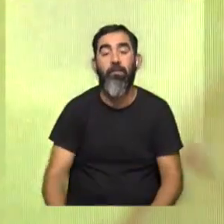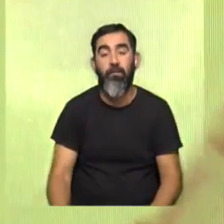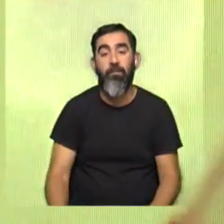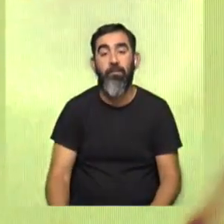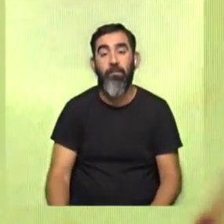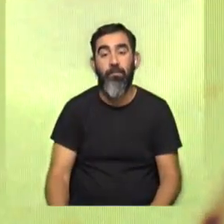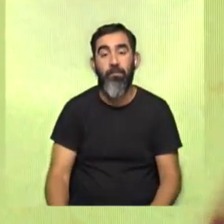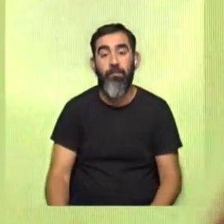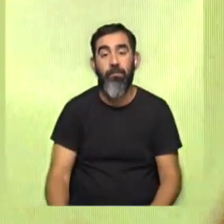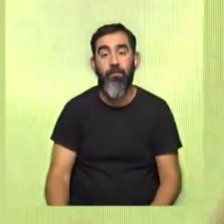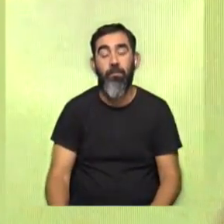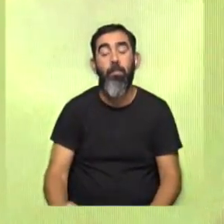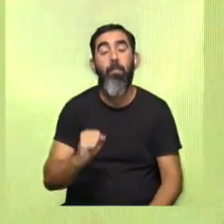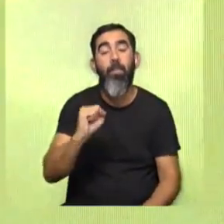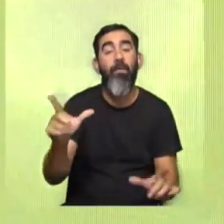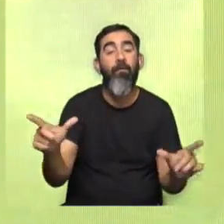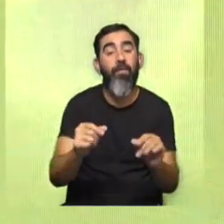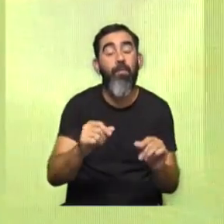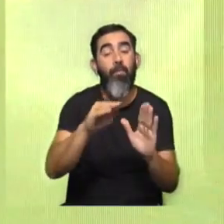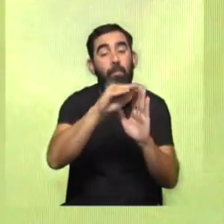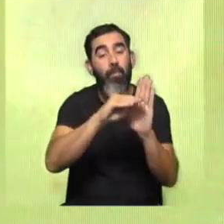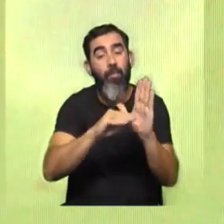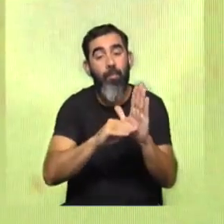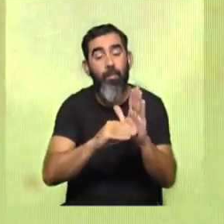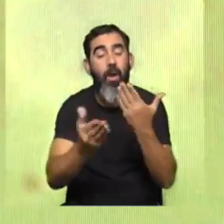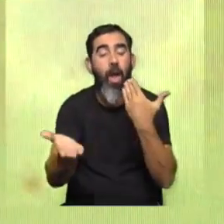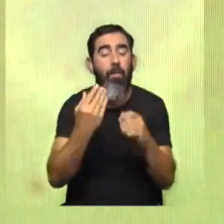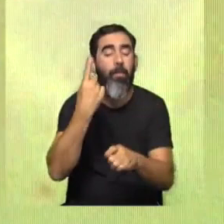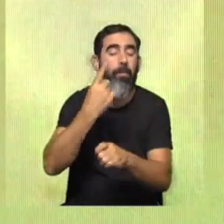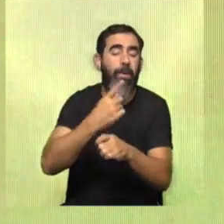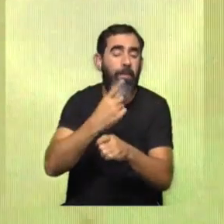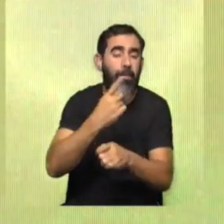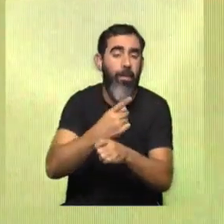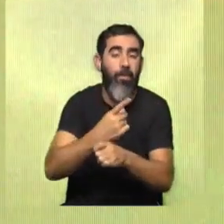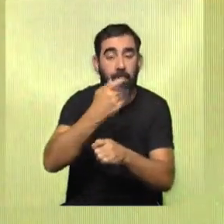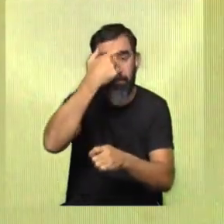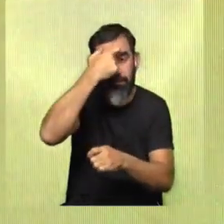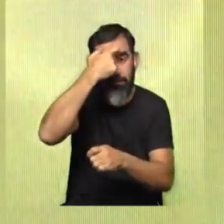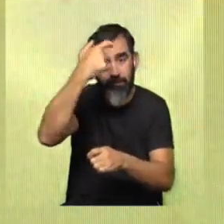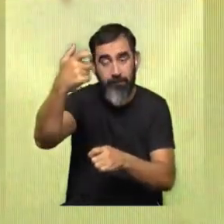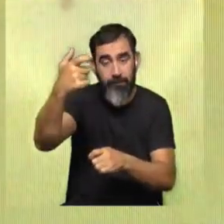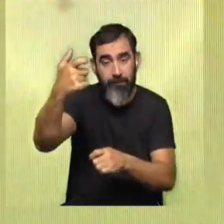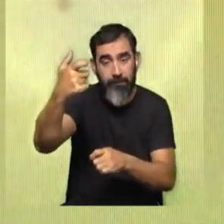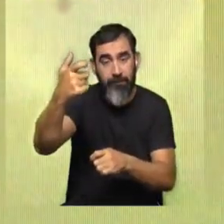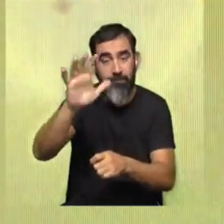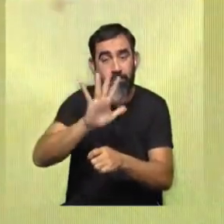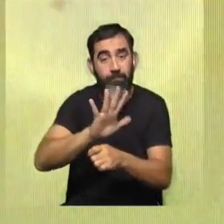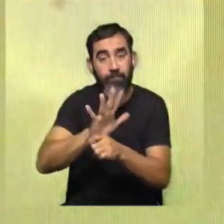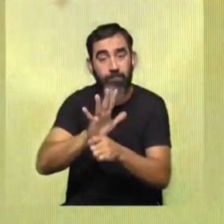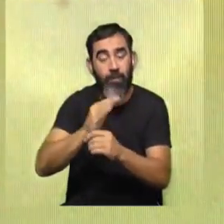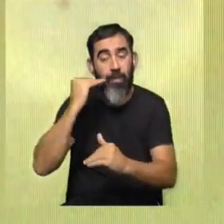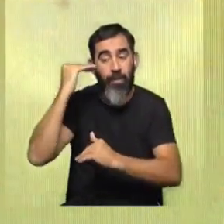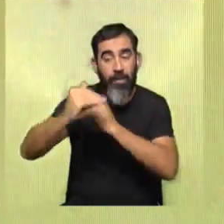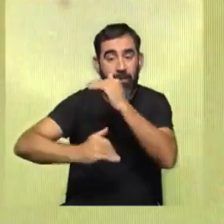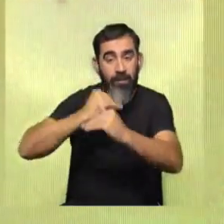Y nosotros elegimos para cerrar este programa algo de lo que hablábamos al inicio. La ciencia mirada como motor de desarrollo,